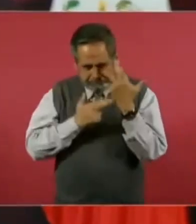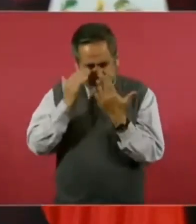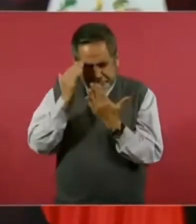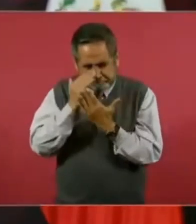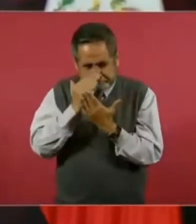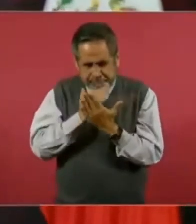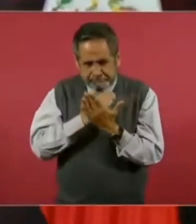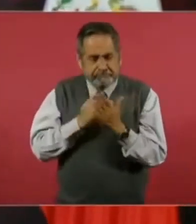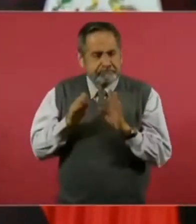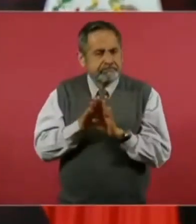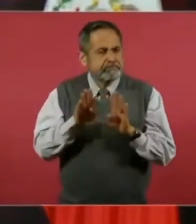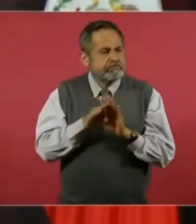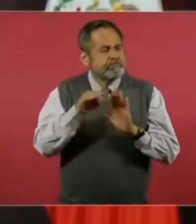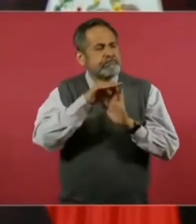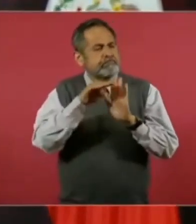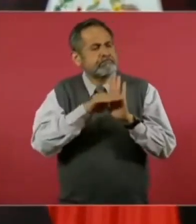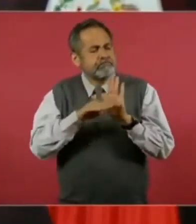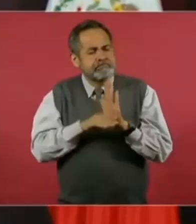el protocolo